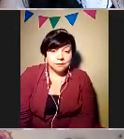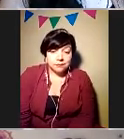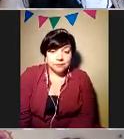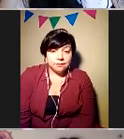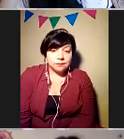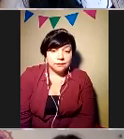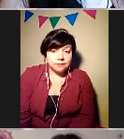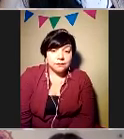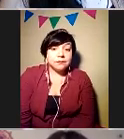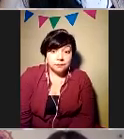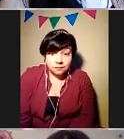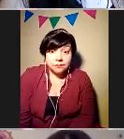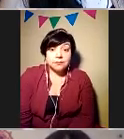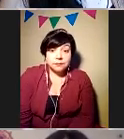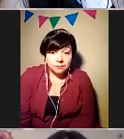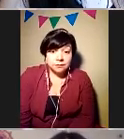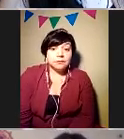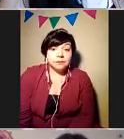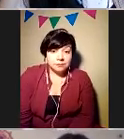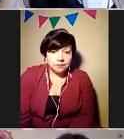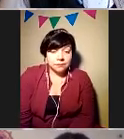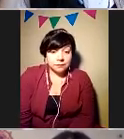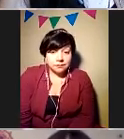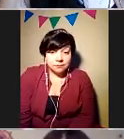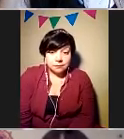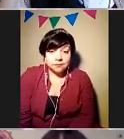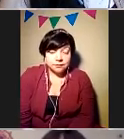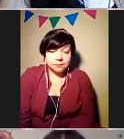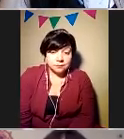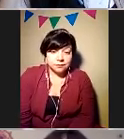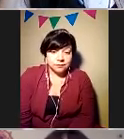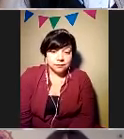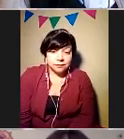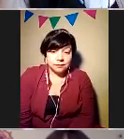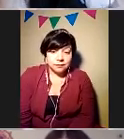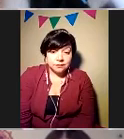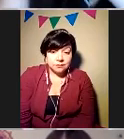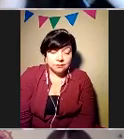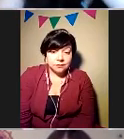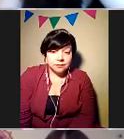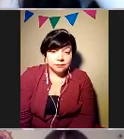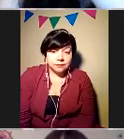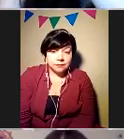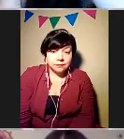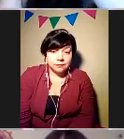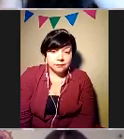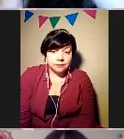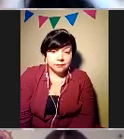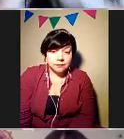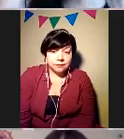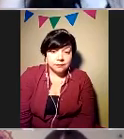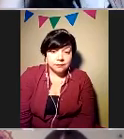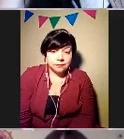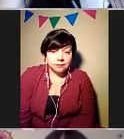Aparte de eso, el suicidio de los agricultores es cada vez más grande porque compran tanto pesticida y quedan tan endeudados